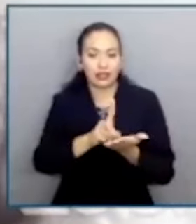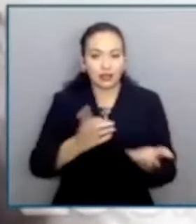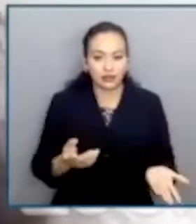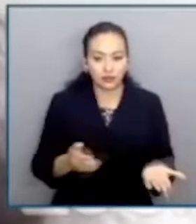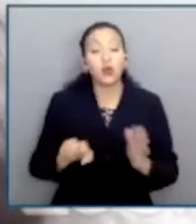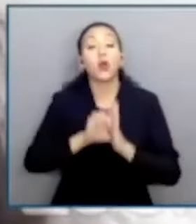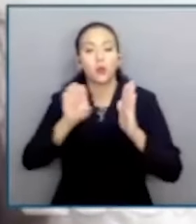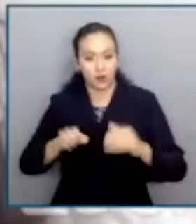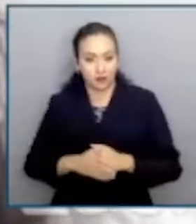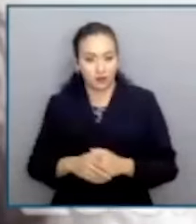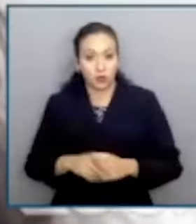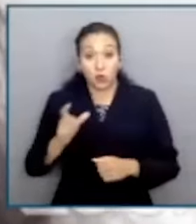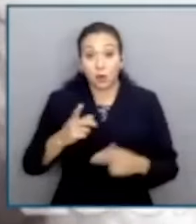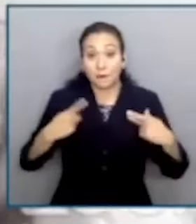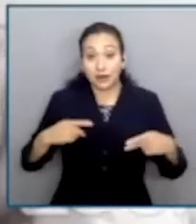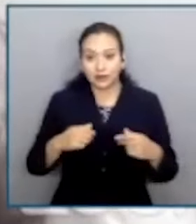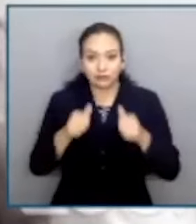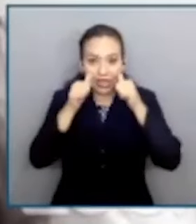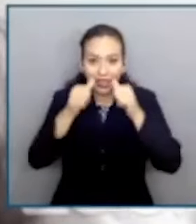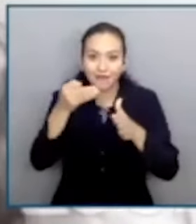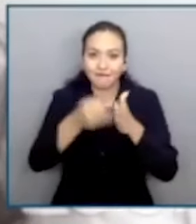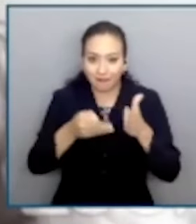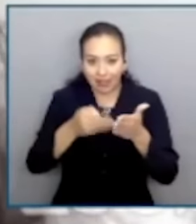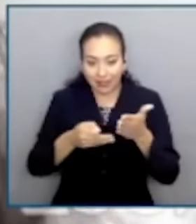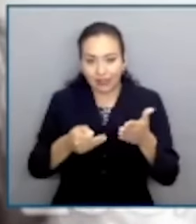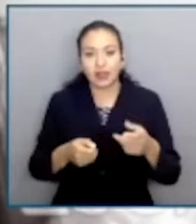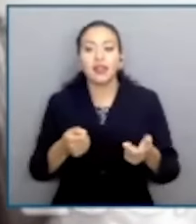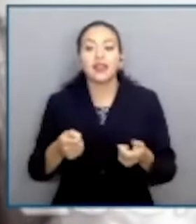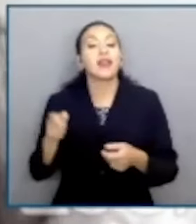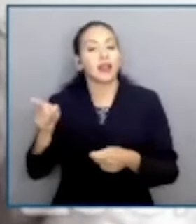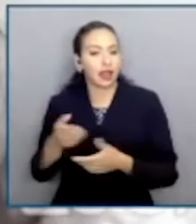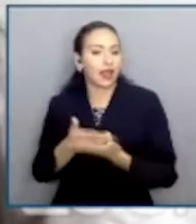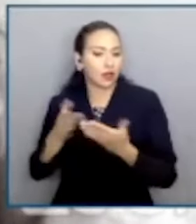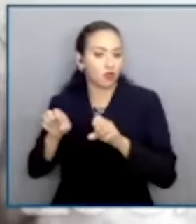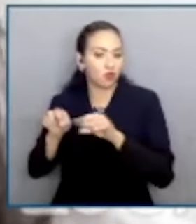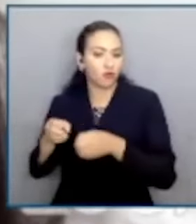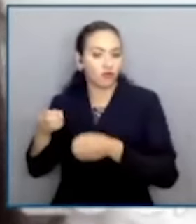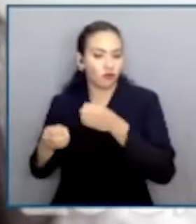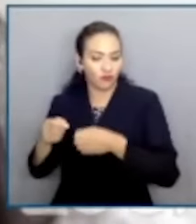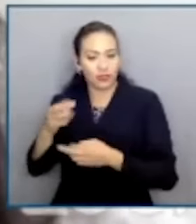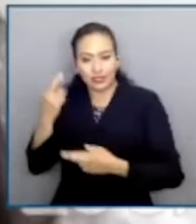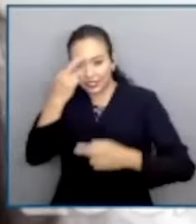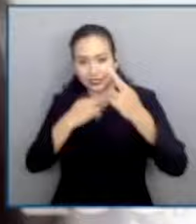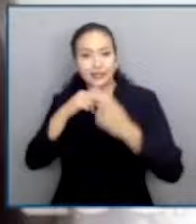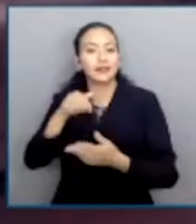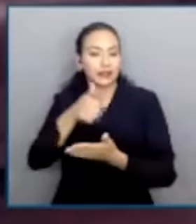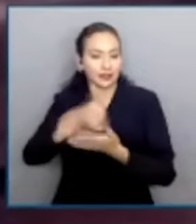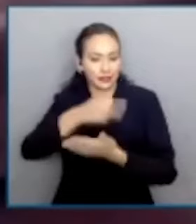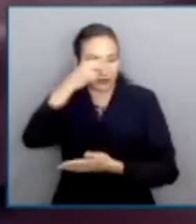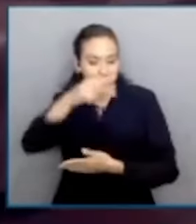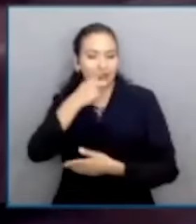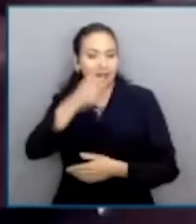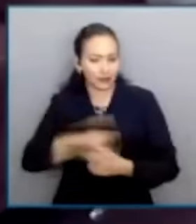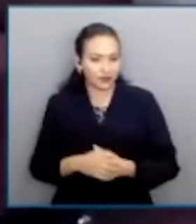jueza almadelia del Valle del juzgado cuarto de Distrito en materia de trabajo en la ciudad de México Indicó que si bien las leyes